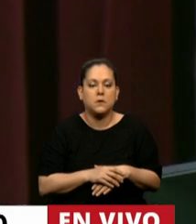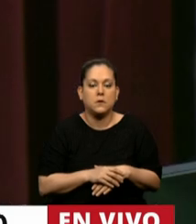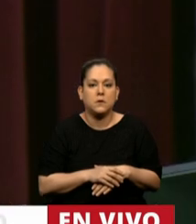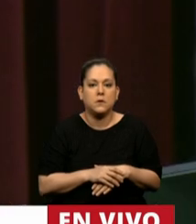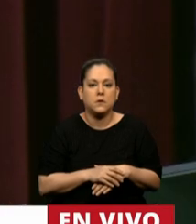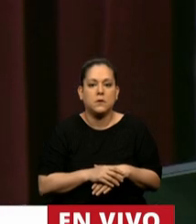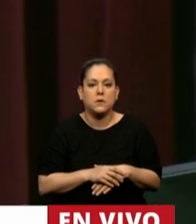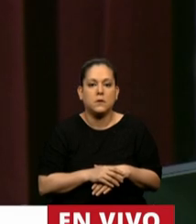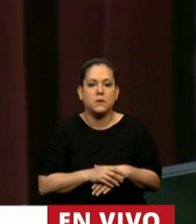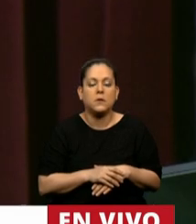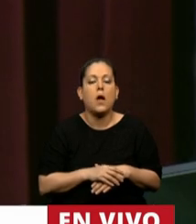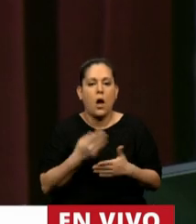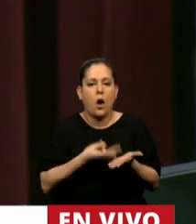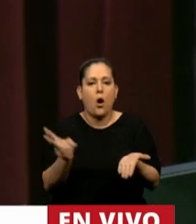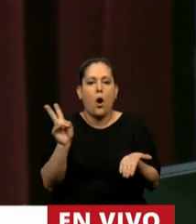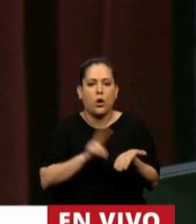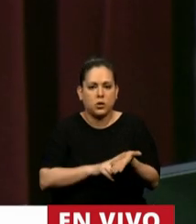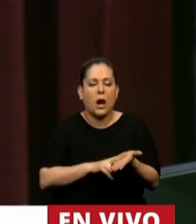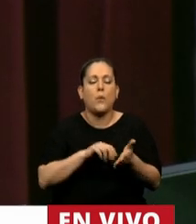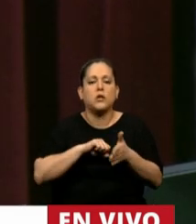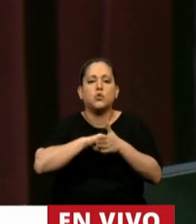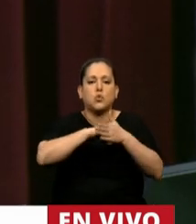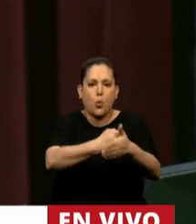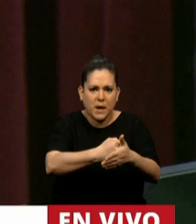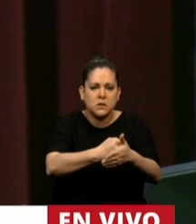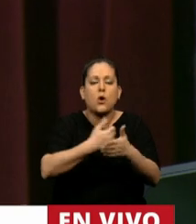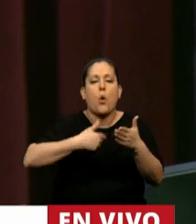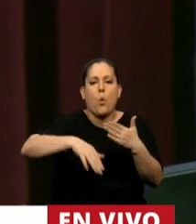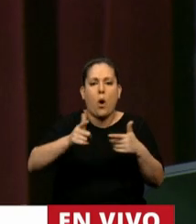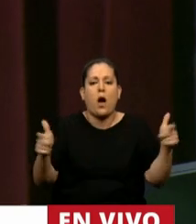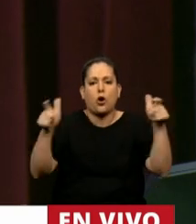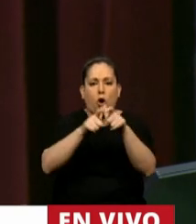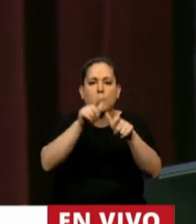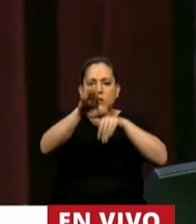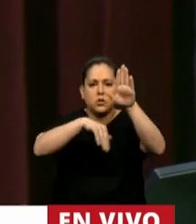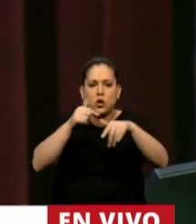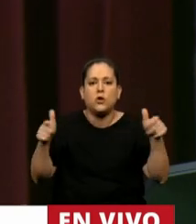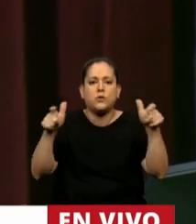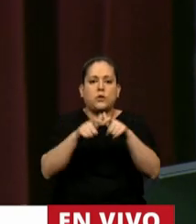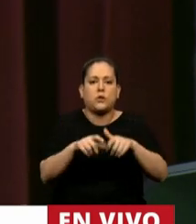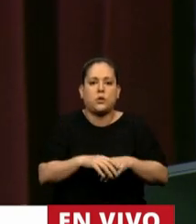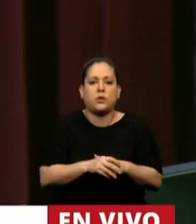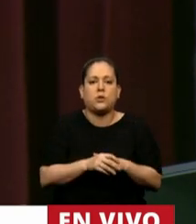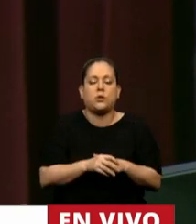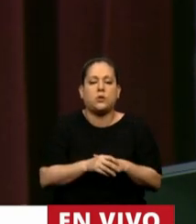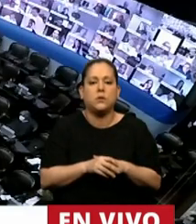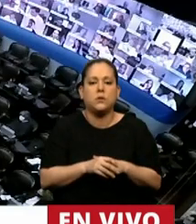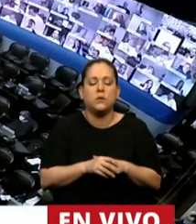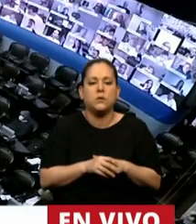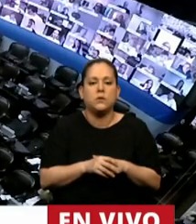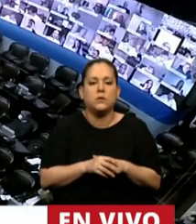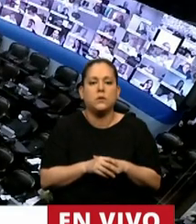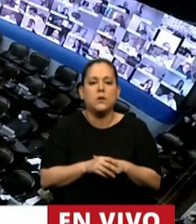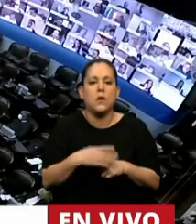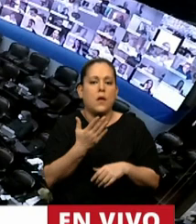palabra vuelvo a poner en votación la suspensión y la Constitución de la comisión del diputado